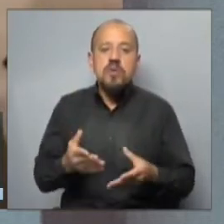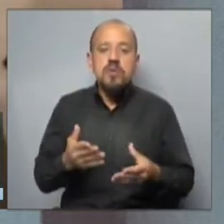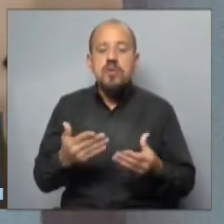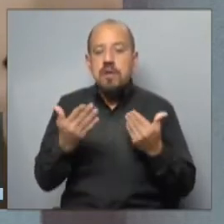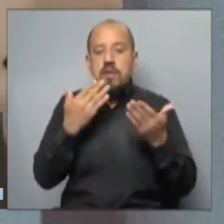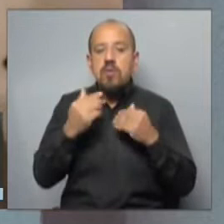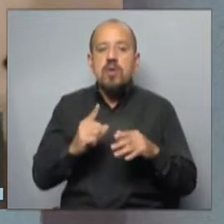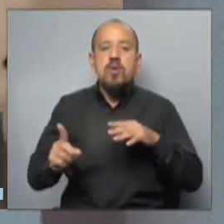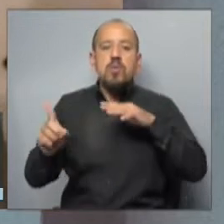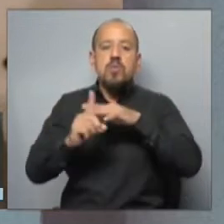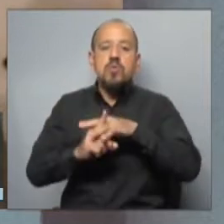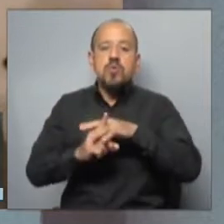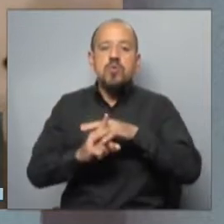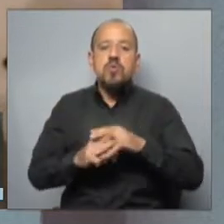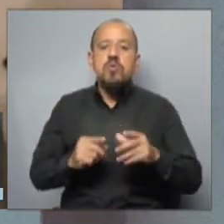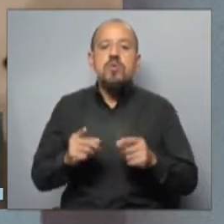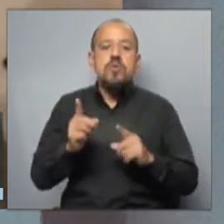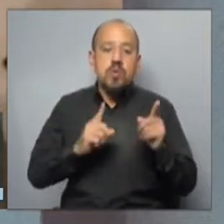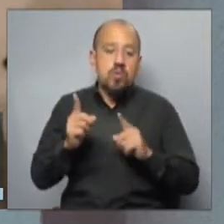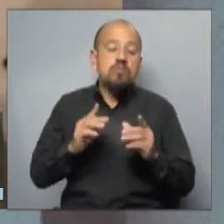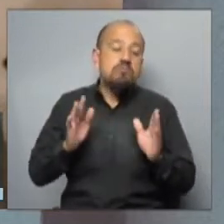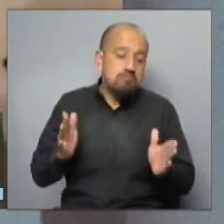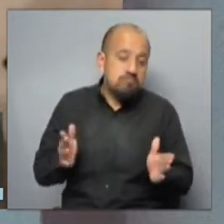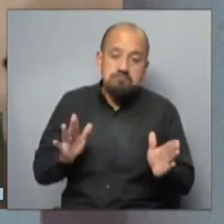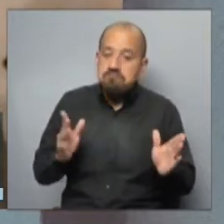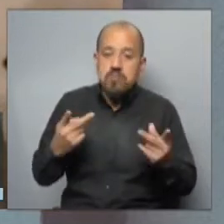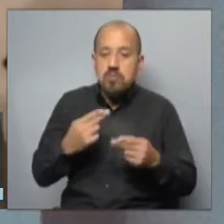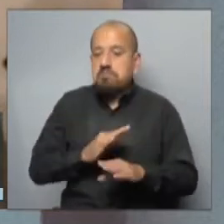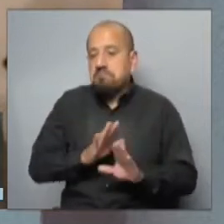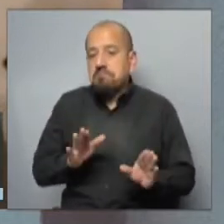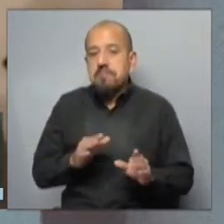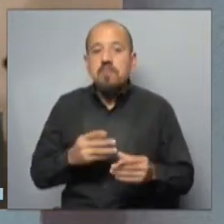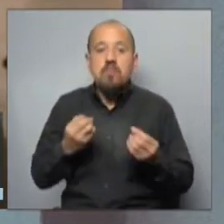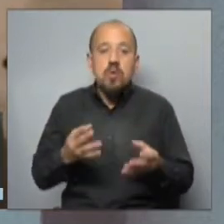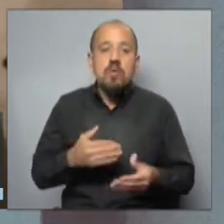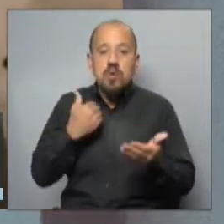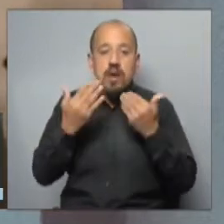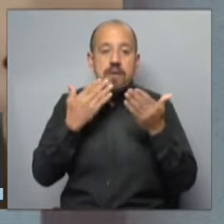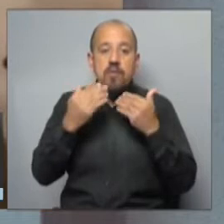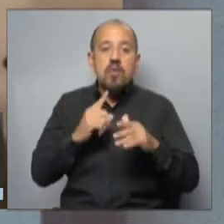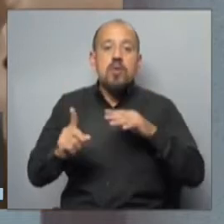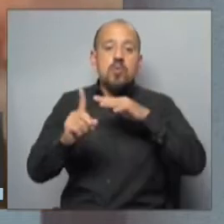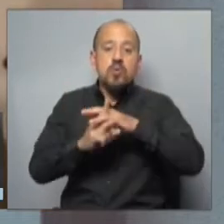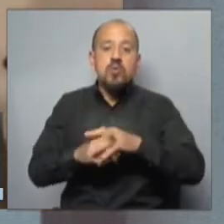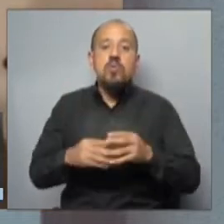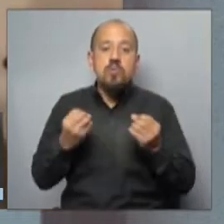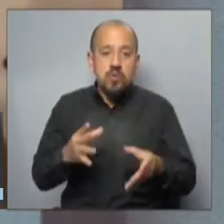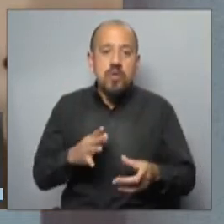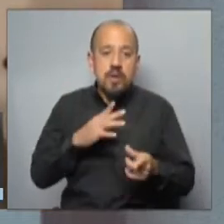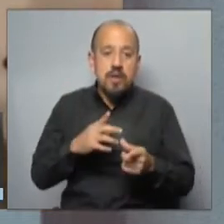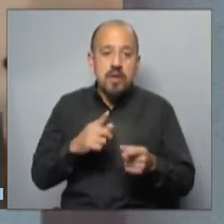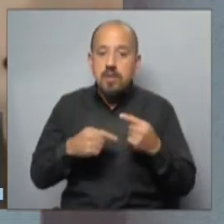y algún día dejaremos de hablar de ella la inclusión porque mientras hablamos de inclusión es porque hay excluidos